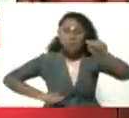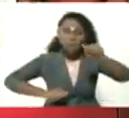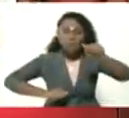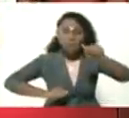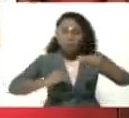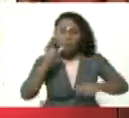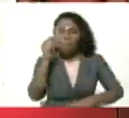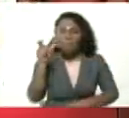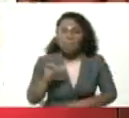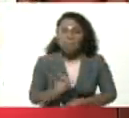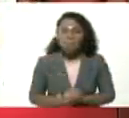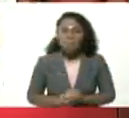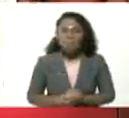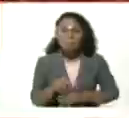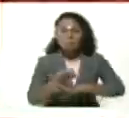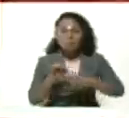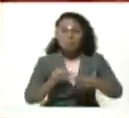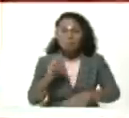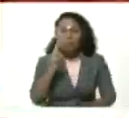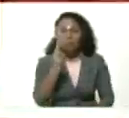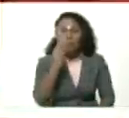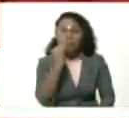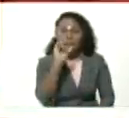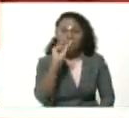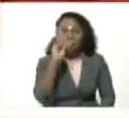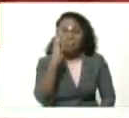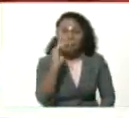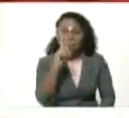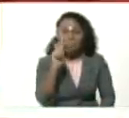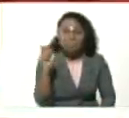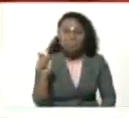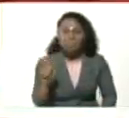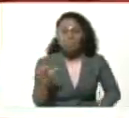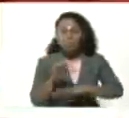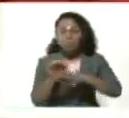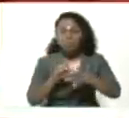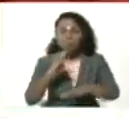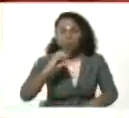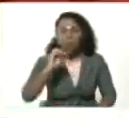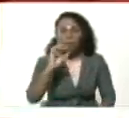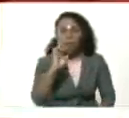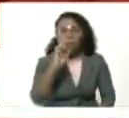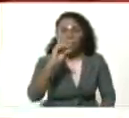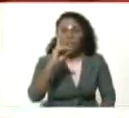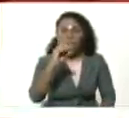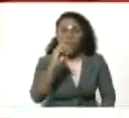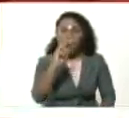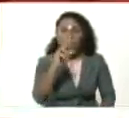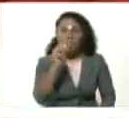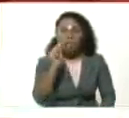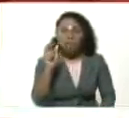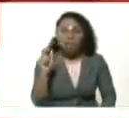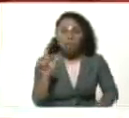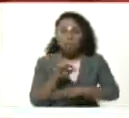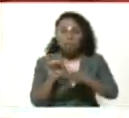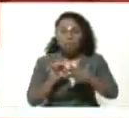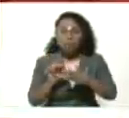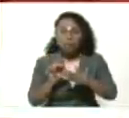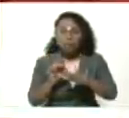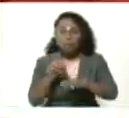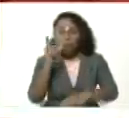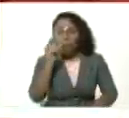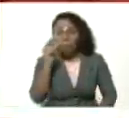Zambrano. Municipio Uribante, Ángel Contreras. Municipio Córdoba, Flor Martínez. Municipio García de